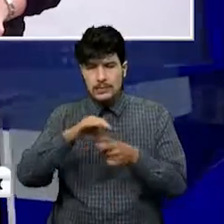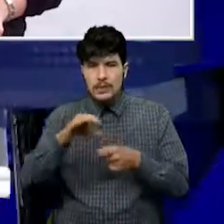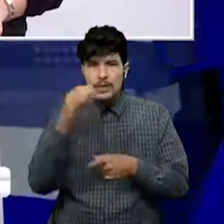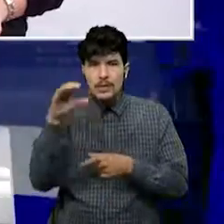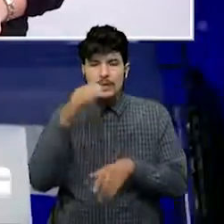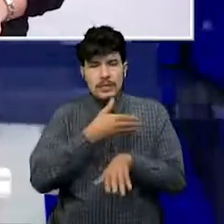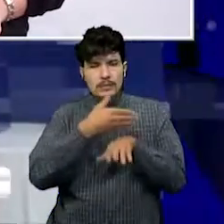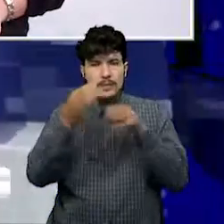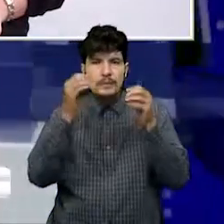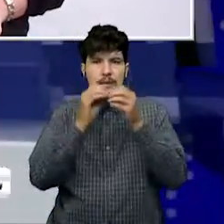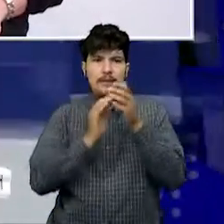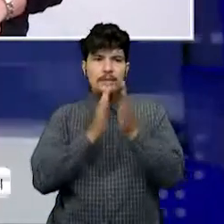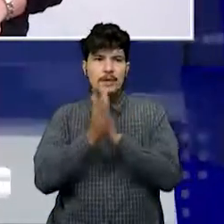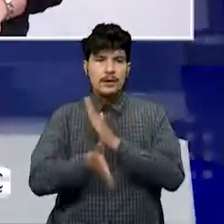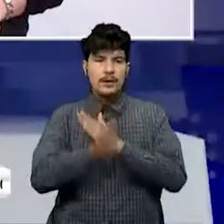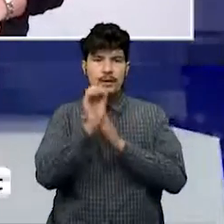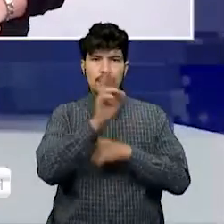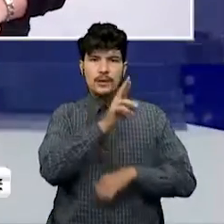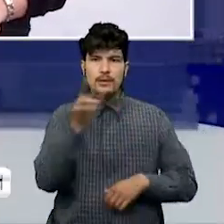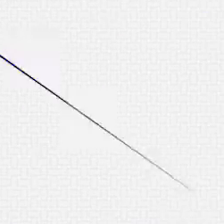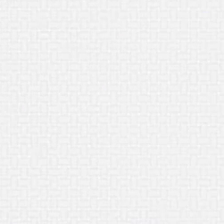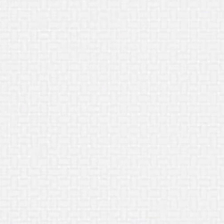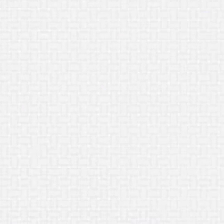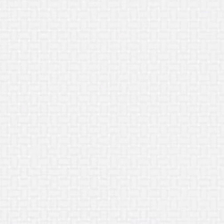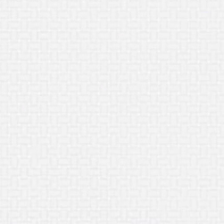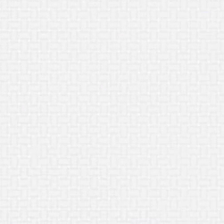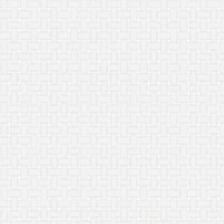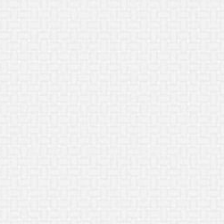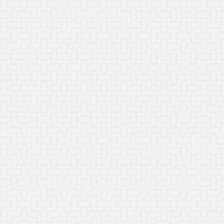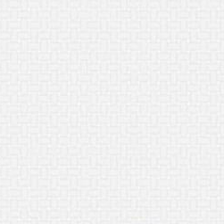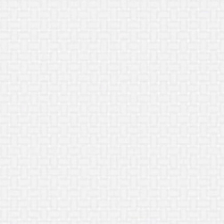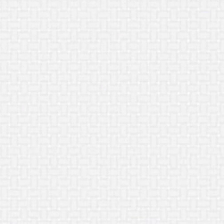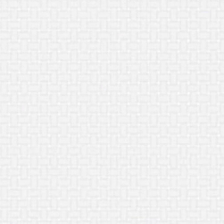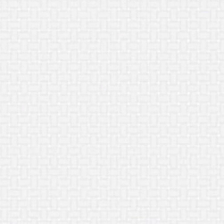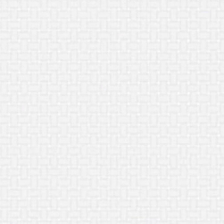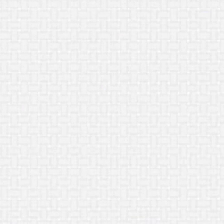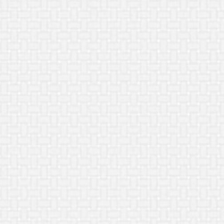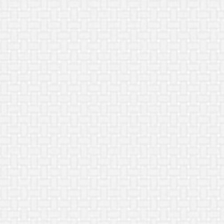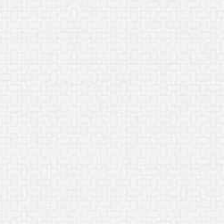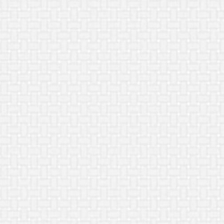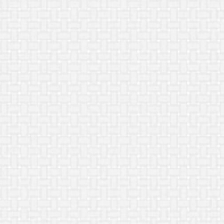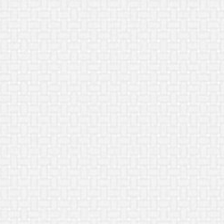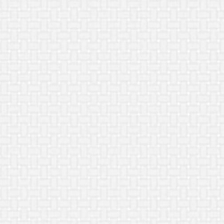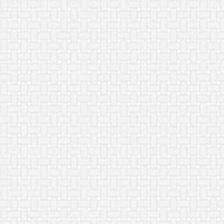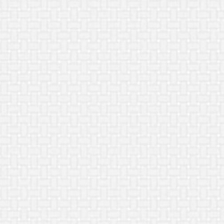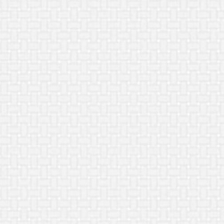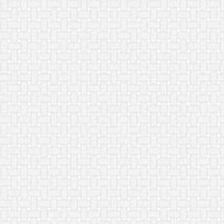García. Les informó Pilar Velázquez para Oriente Noticias. Canaltro.com.